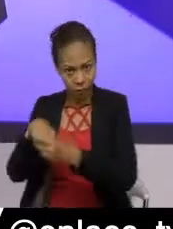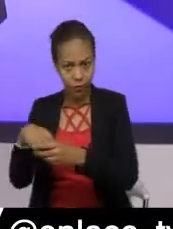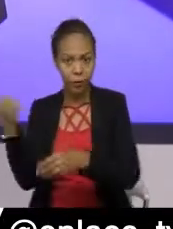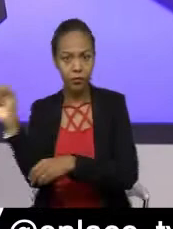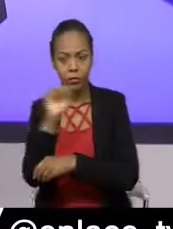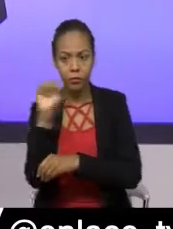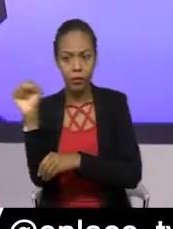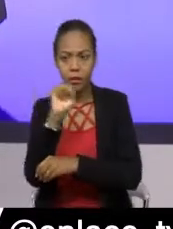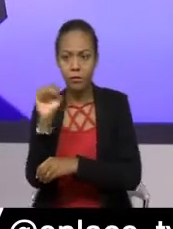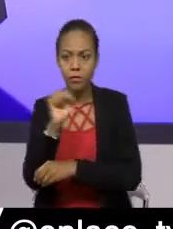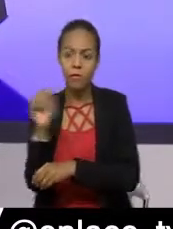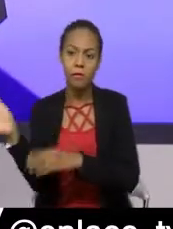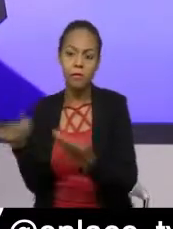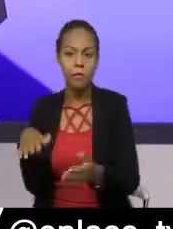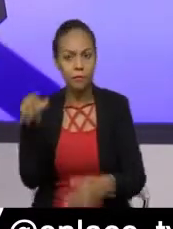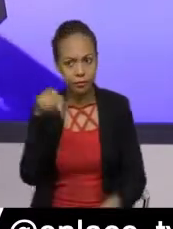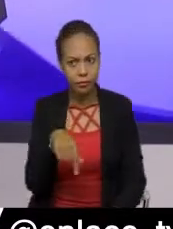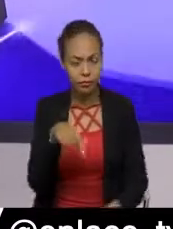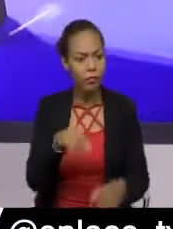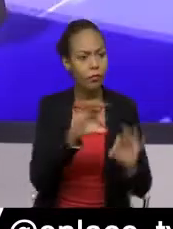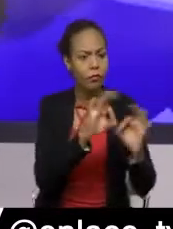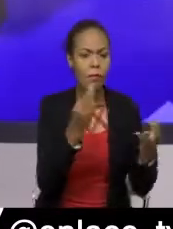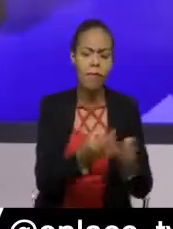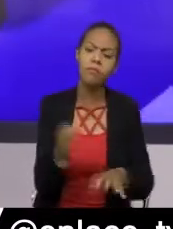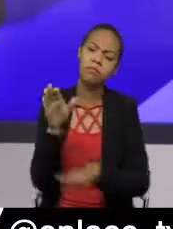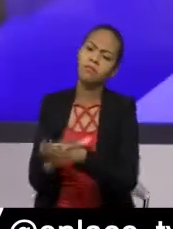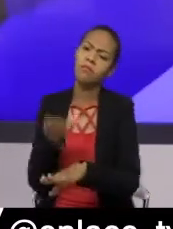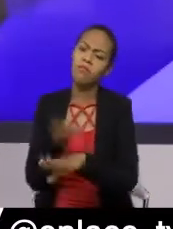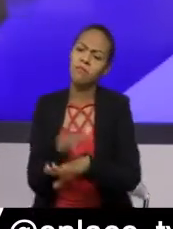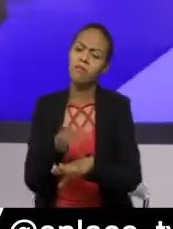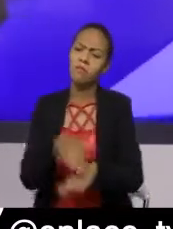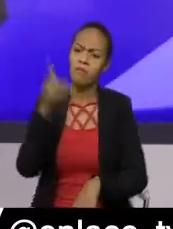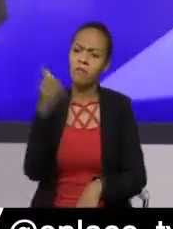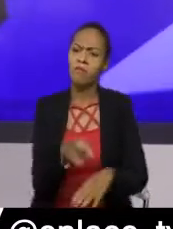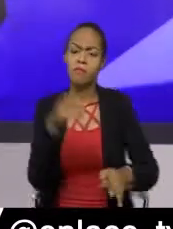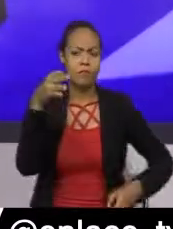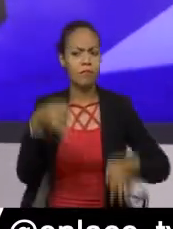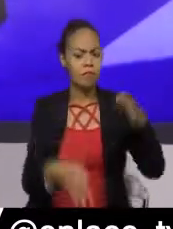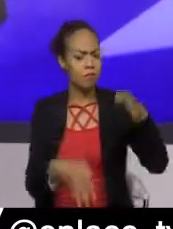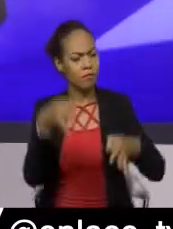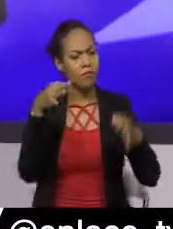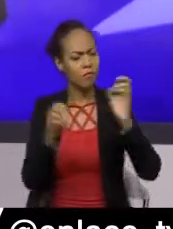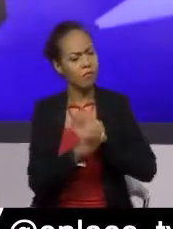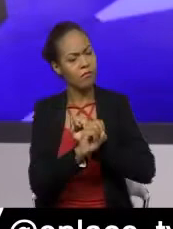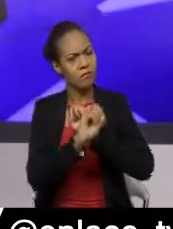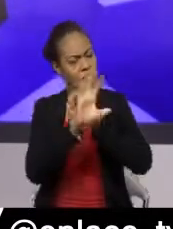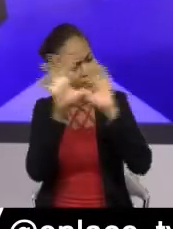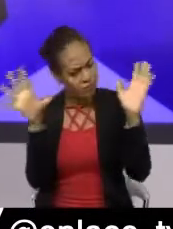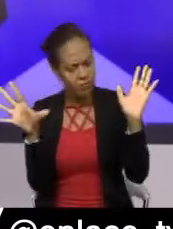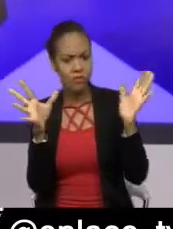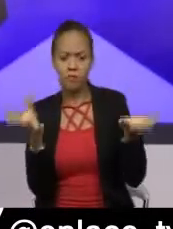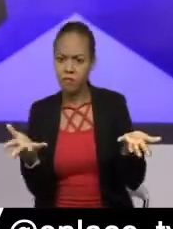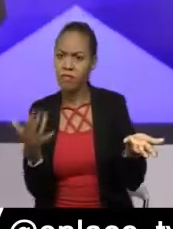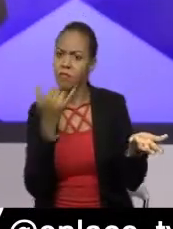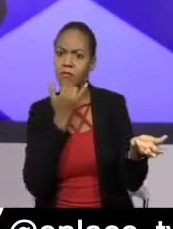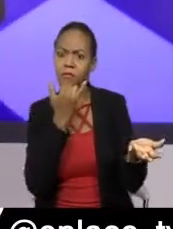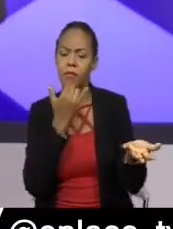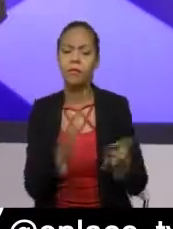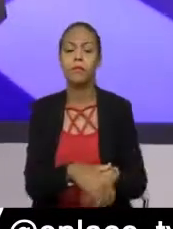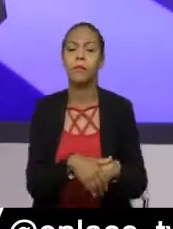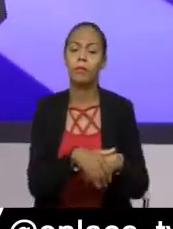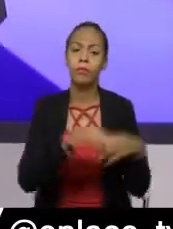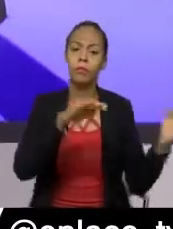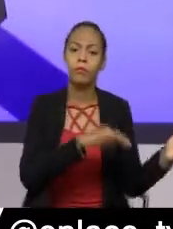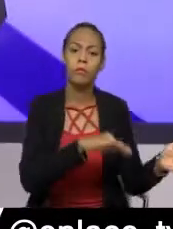de San Rafael. Hoy sus familiares piden justicia y por supuesto que también se esclarezca este caso. En otras informaciones